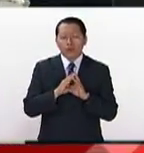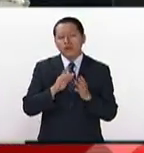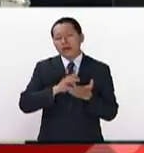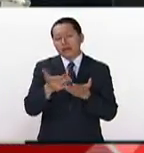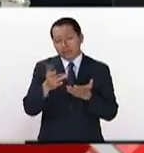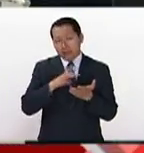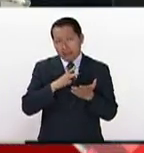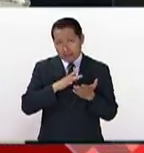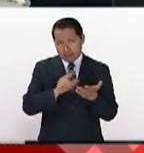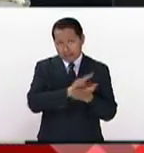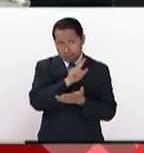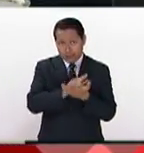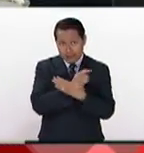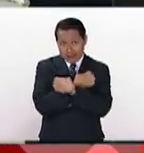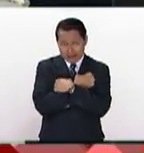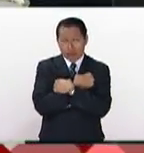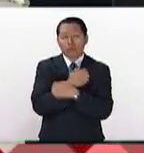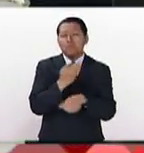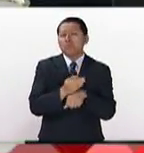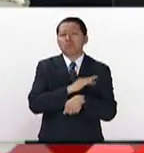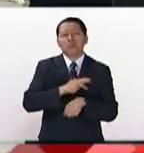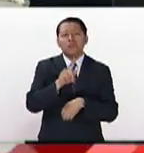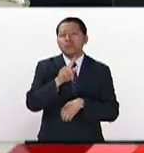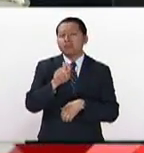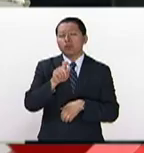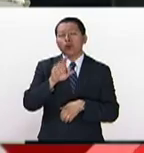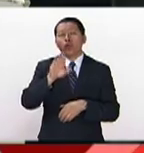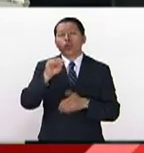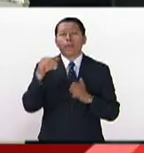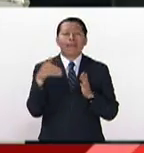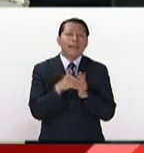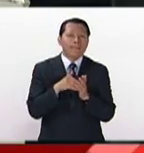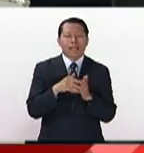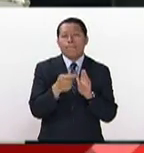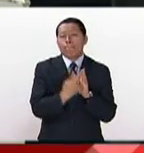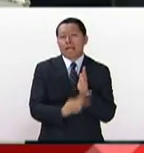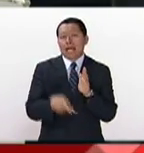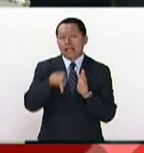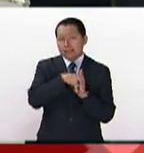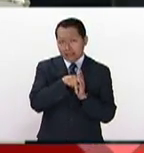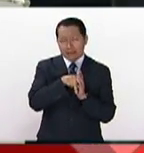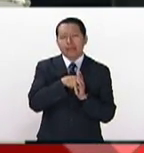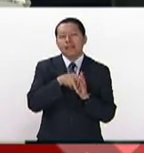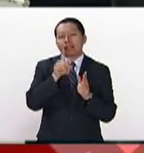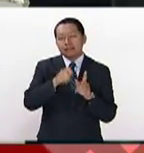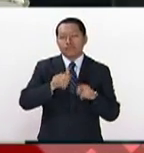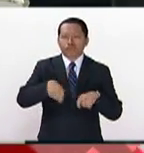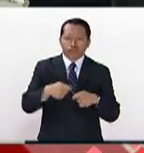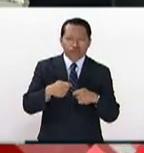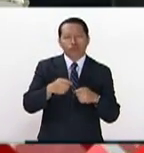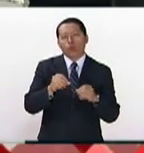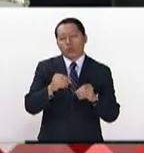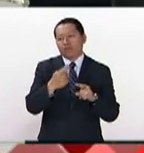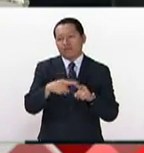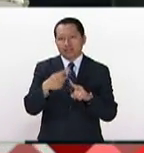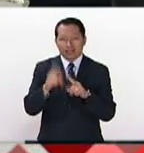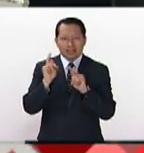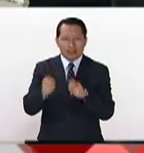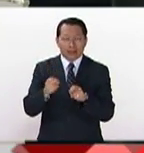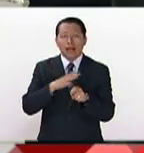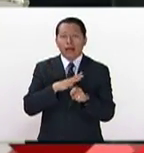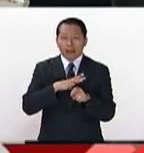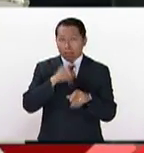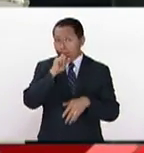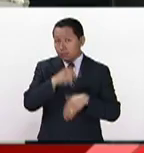de la reforma, casi 190,000 plazas, tanto de ingreso como de promoción, han sido asignadas por